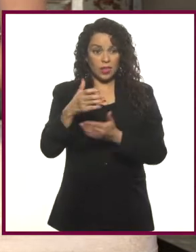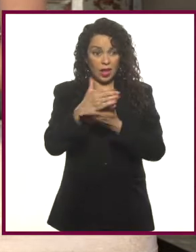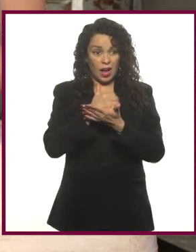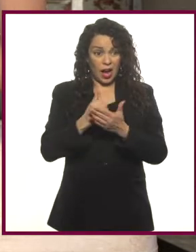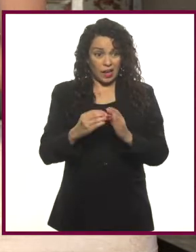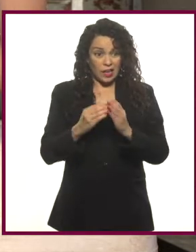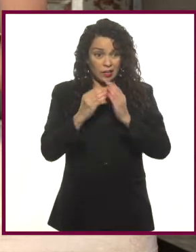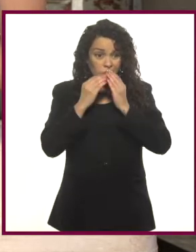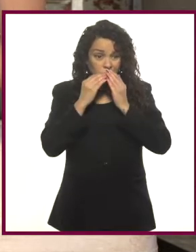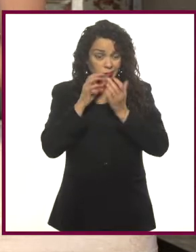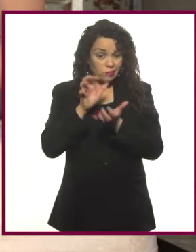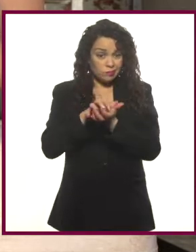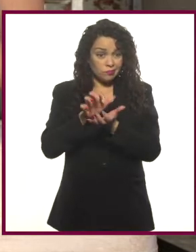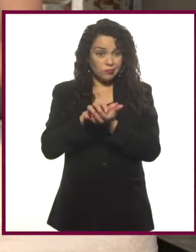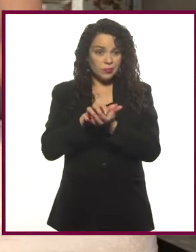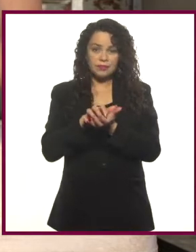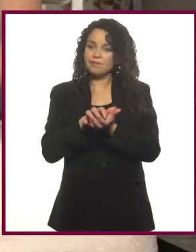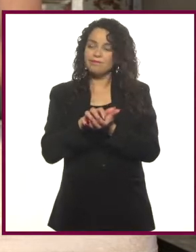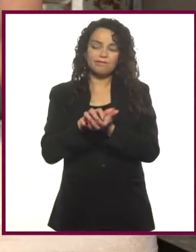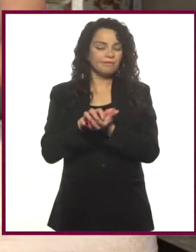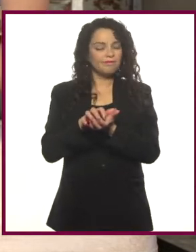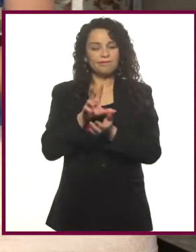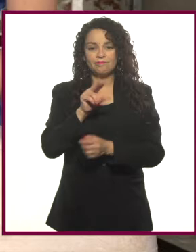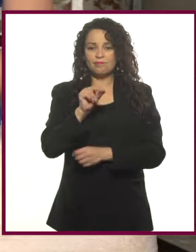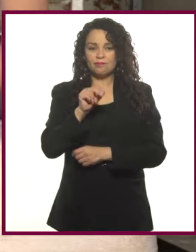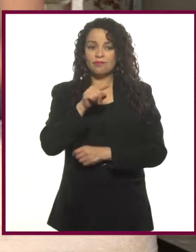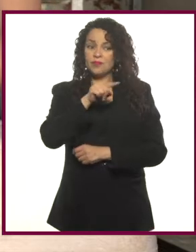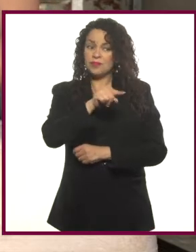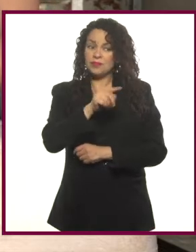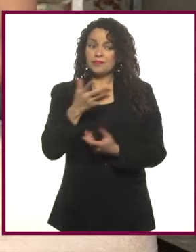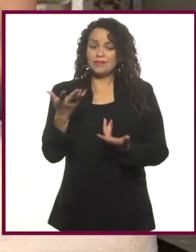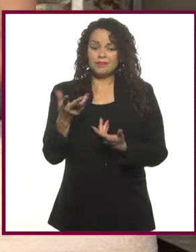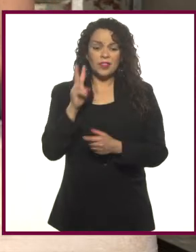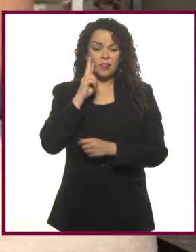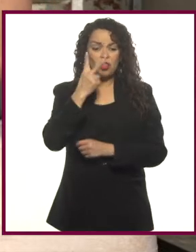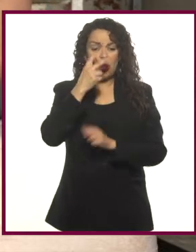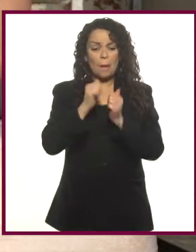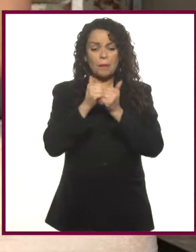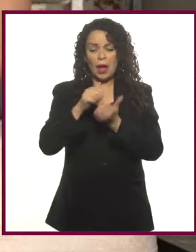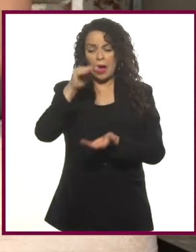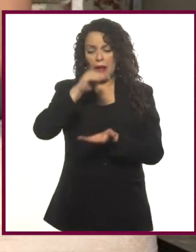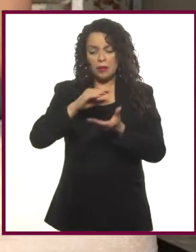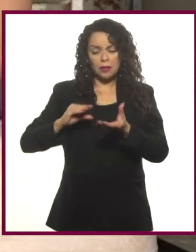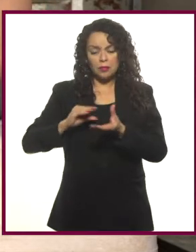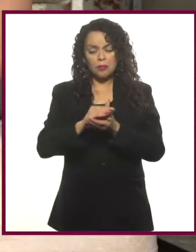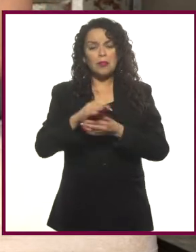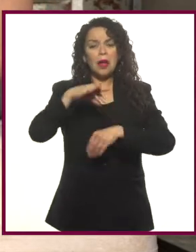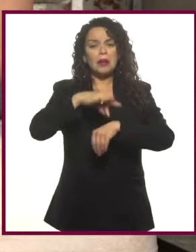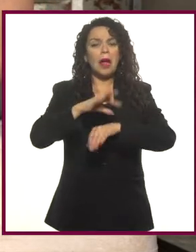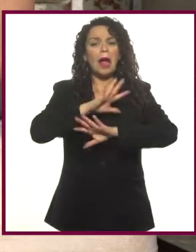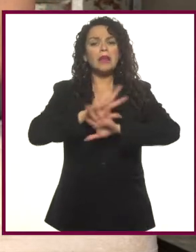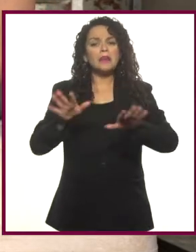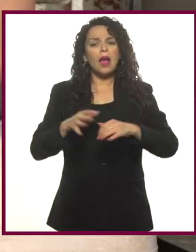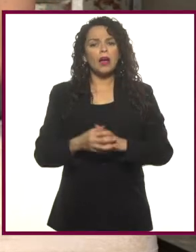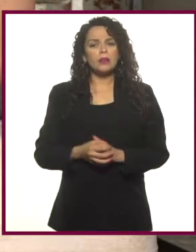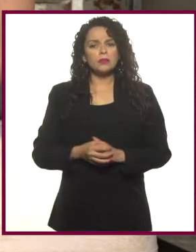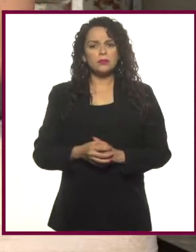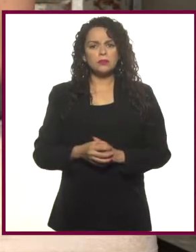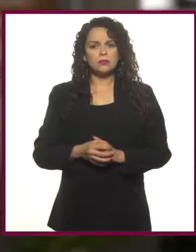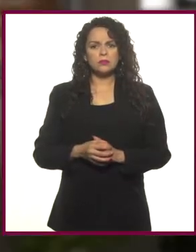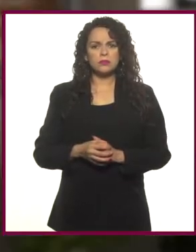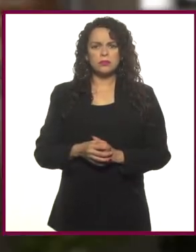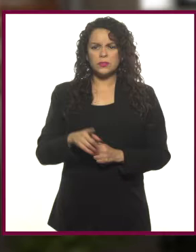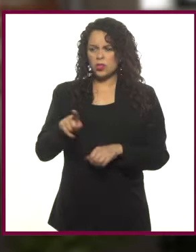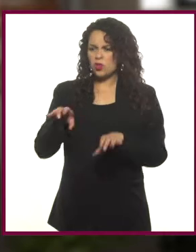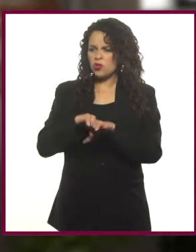muy apetecible, ¿cierto? No. Y ha de ser de las sencillas, porque nomás se ven 2 panes y una rebanada de carne adentro.